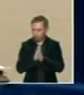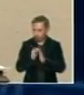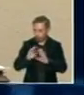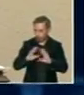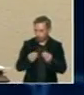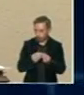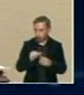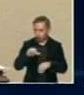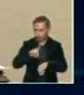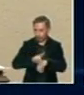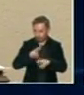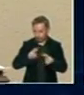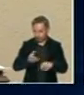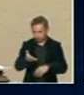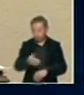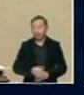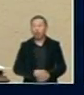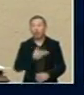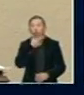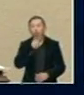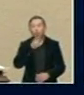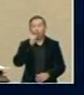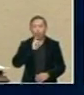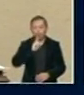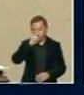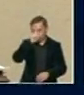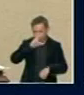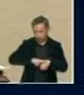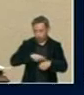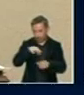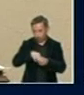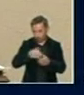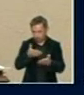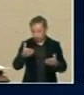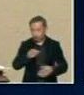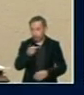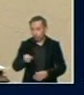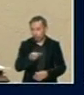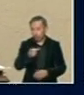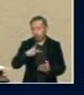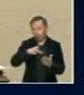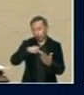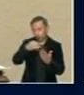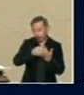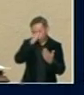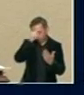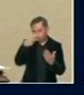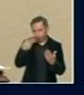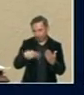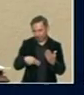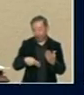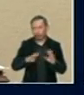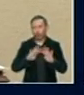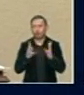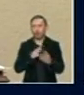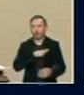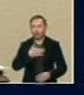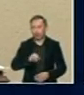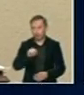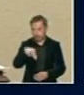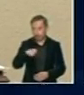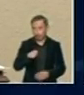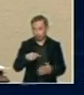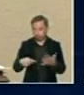una narrativa artificial de la percepción de que habrá fraude, como si debilitar al Instituto